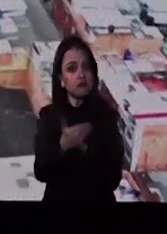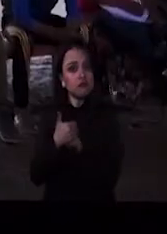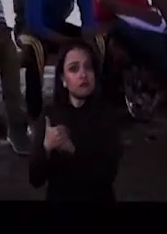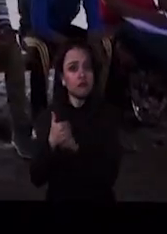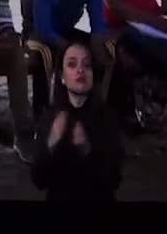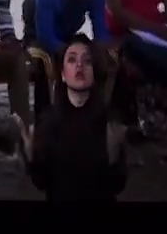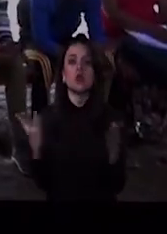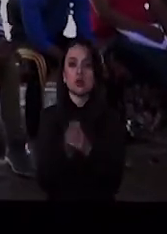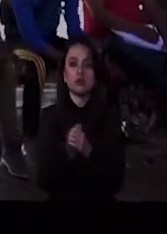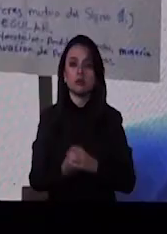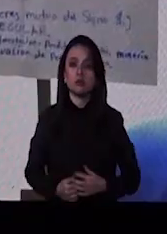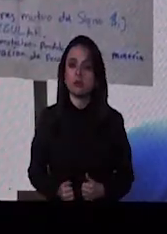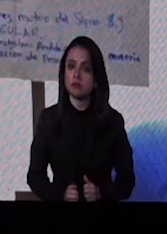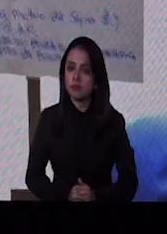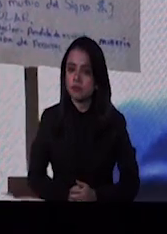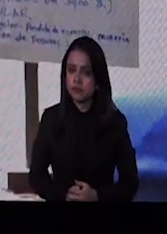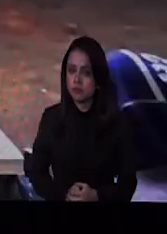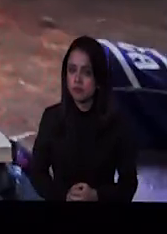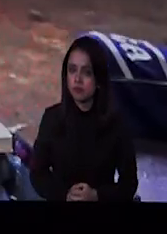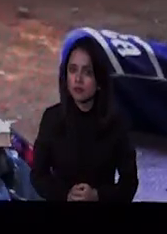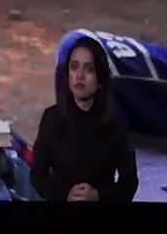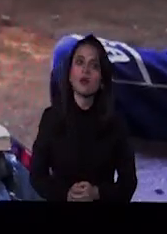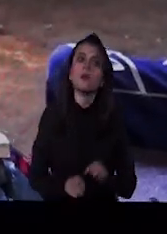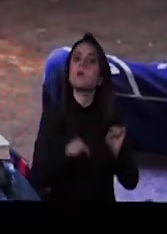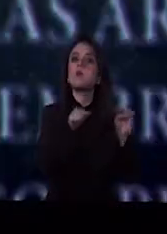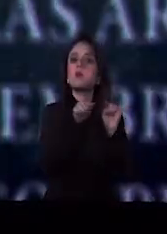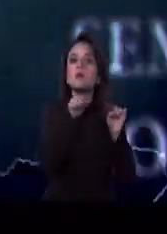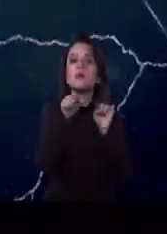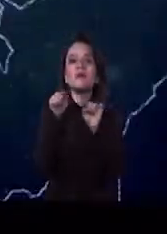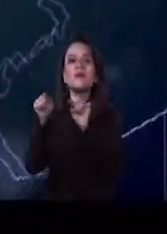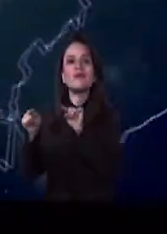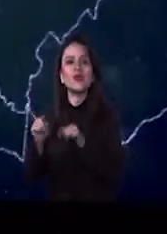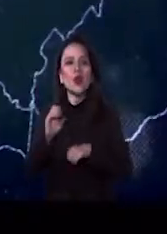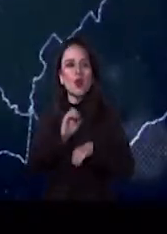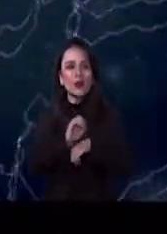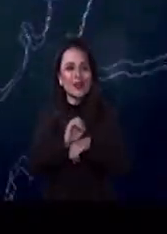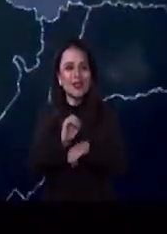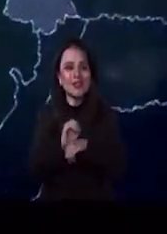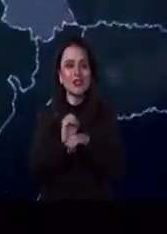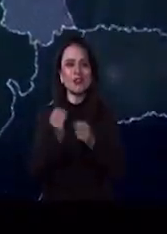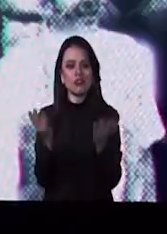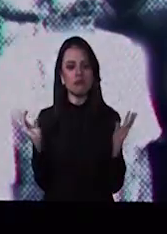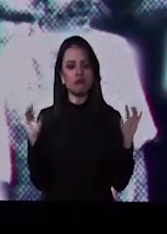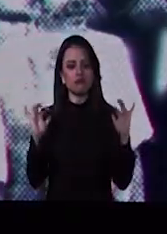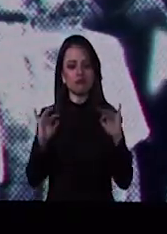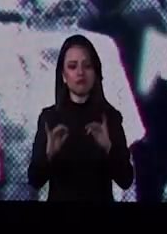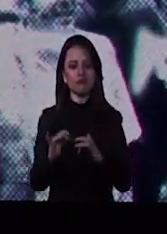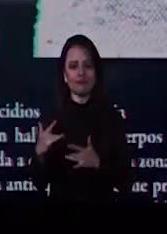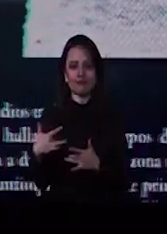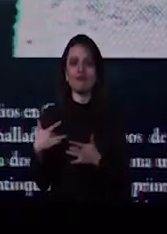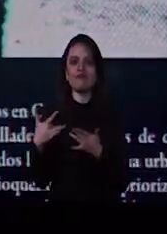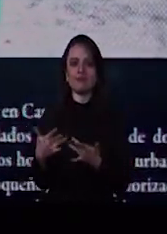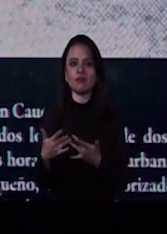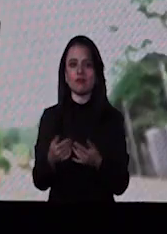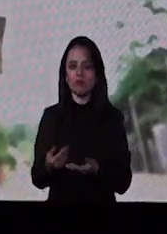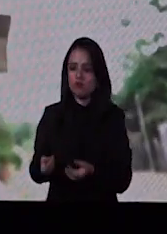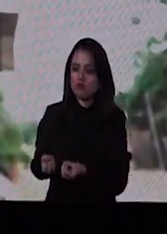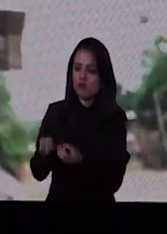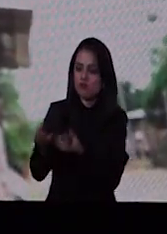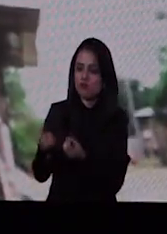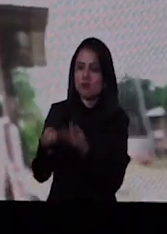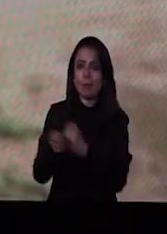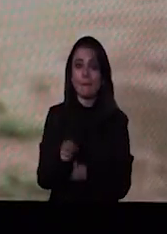Adicionalmente, personas y organizaciones de diversos sectores aportaron al esclarecimiento mediante la entrega de